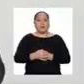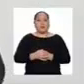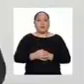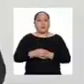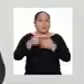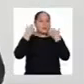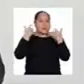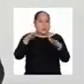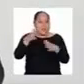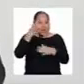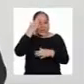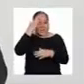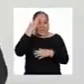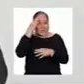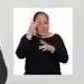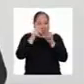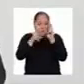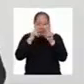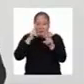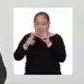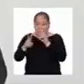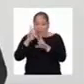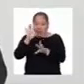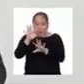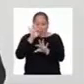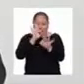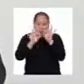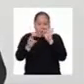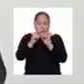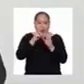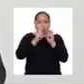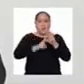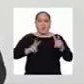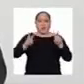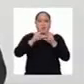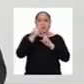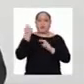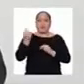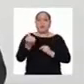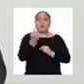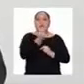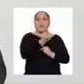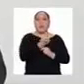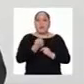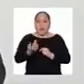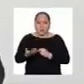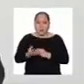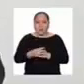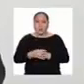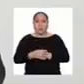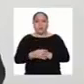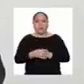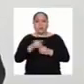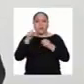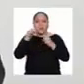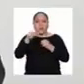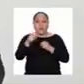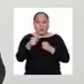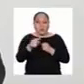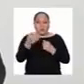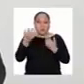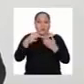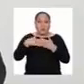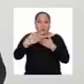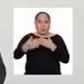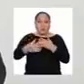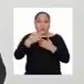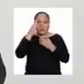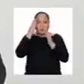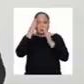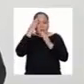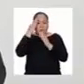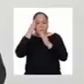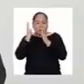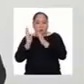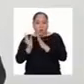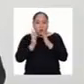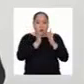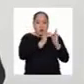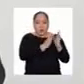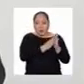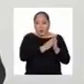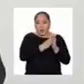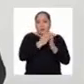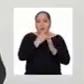Ya sabemos reconocer los valores de cada variable y saber si las organizaremos